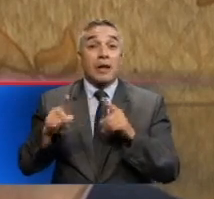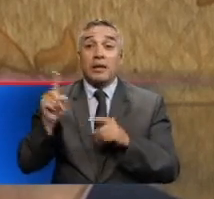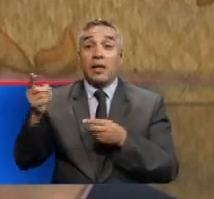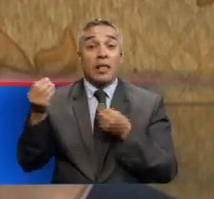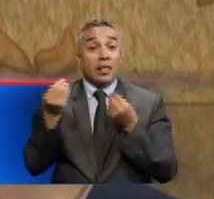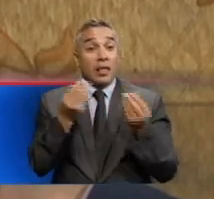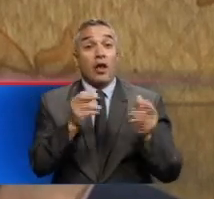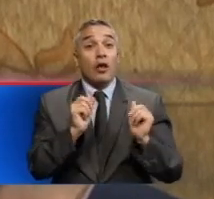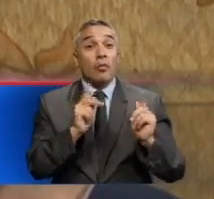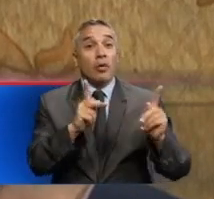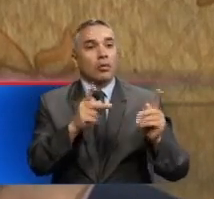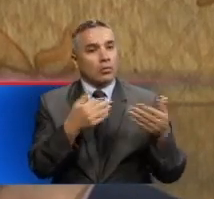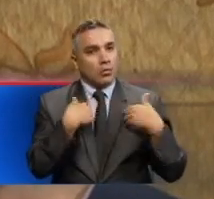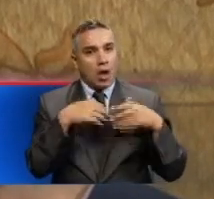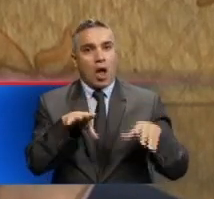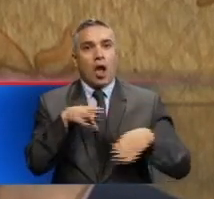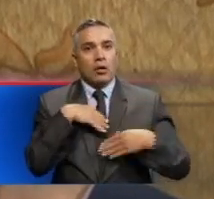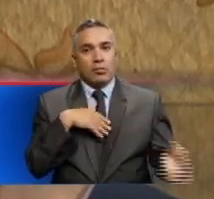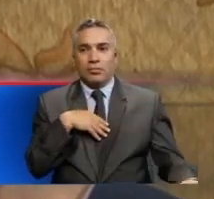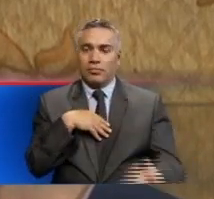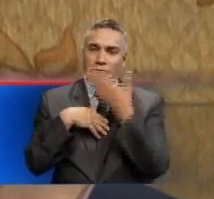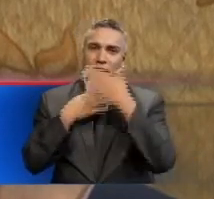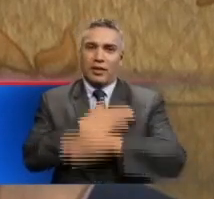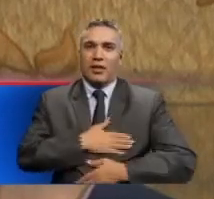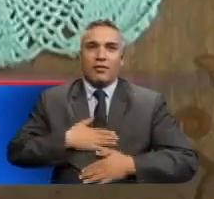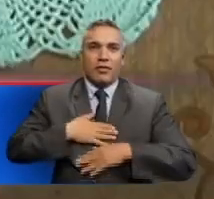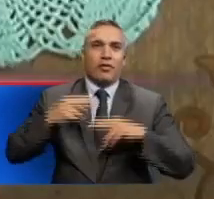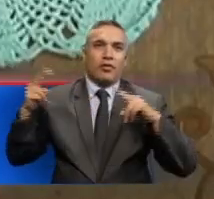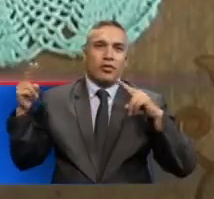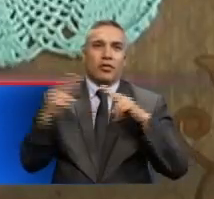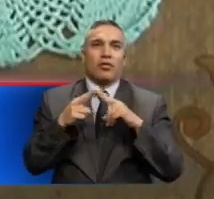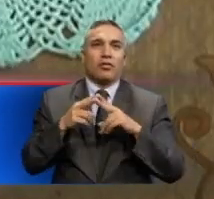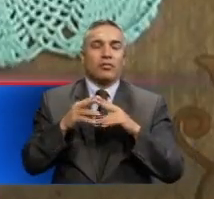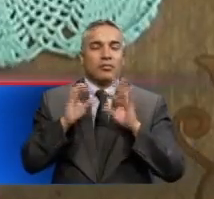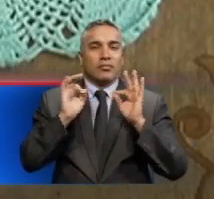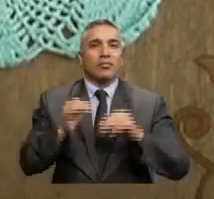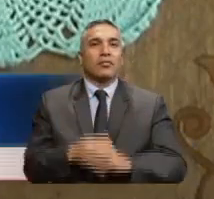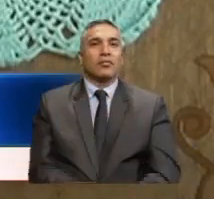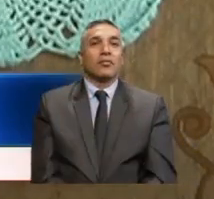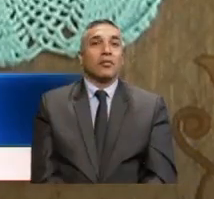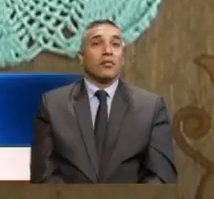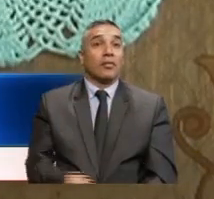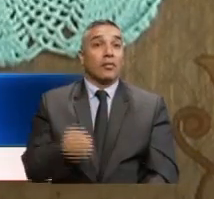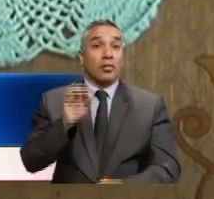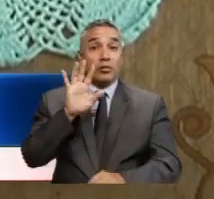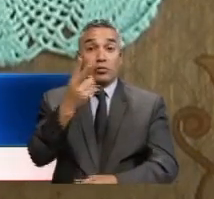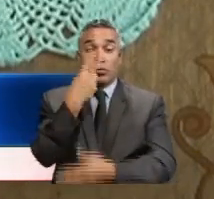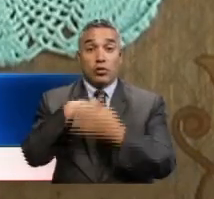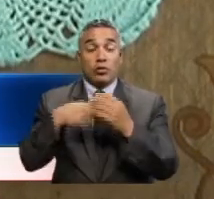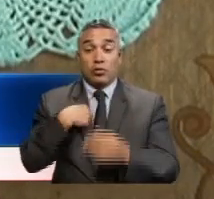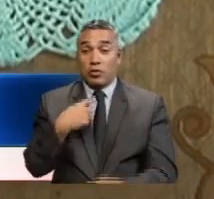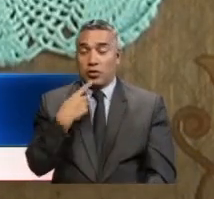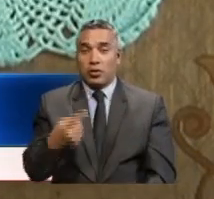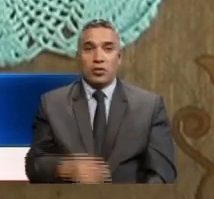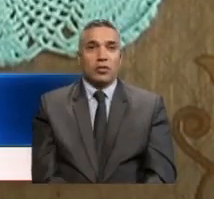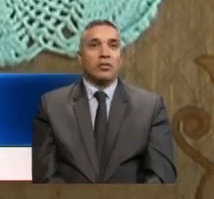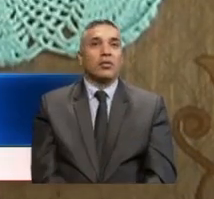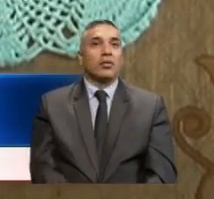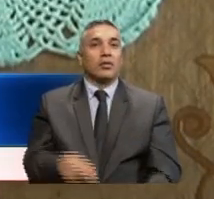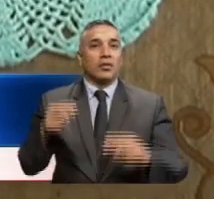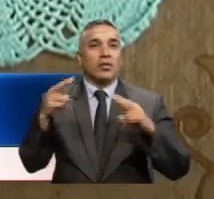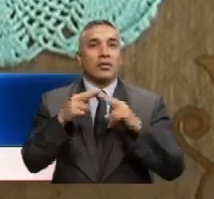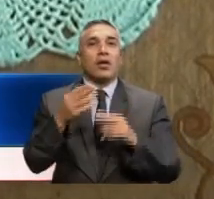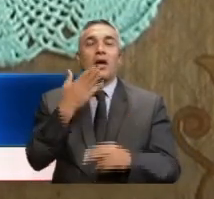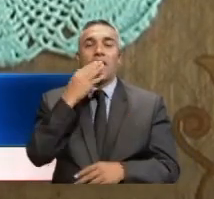la oportunidad, que vaya, que disfrute, que conozca. Para decirles a sus hijos, como le digo, que él vio cómo el Aucas